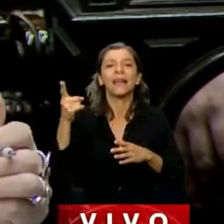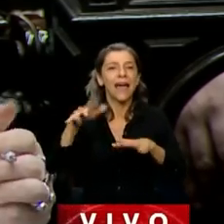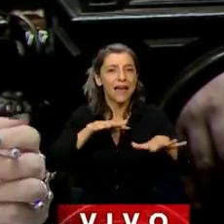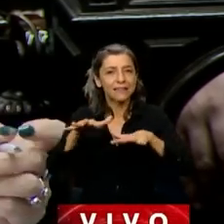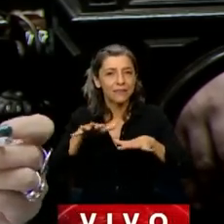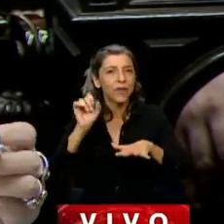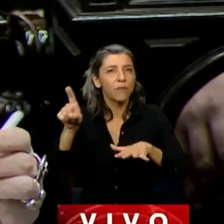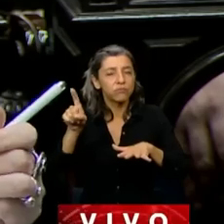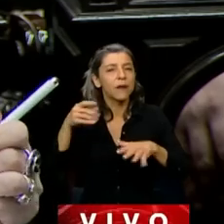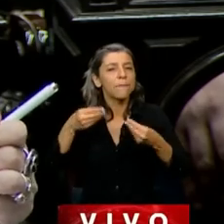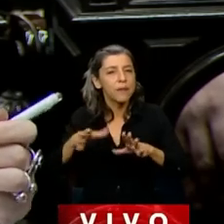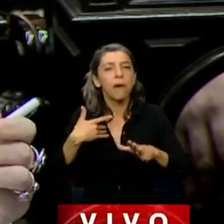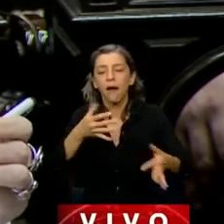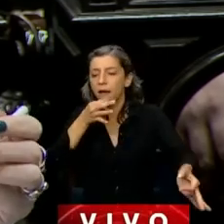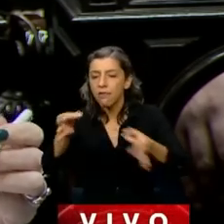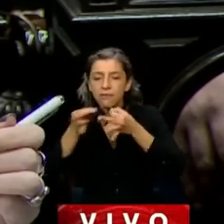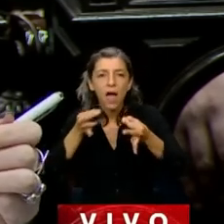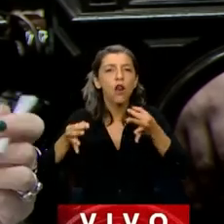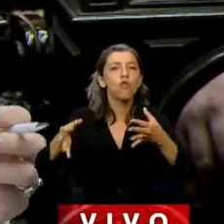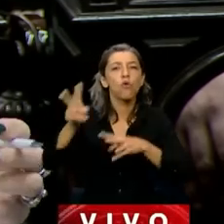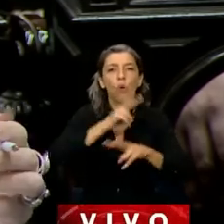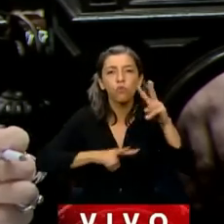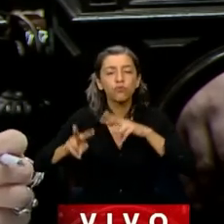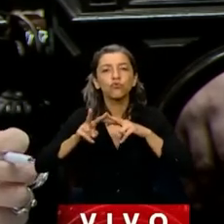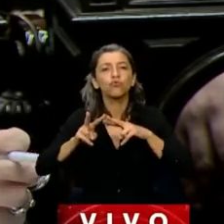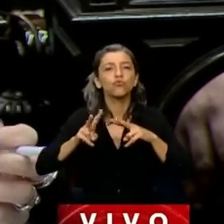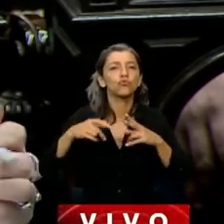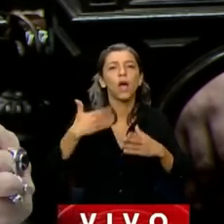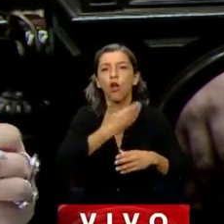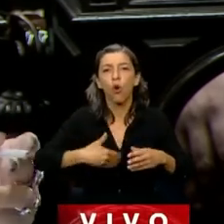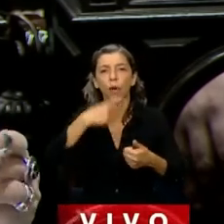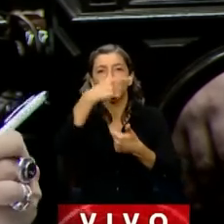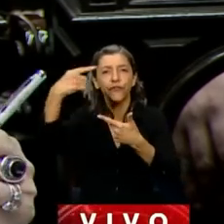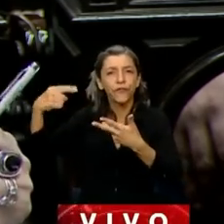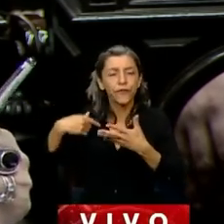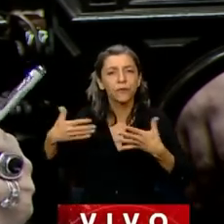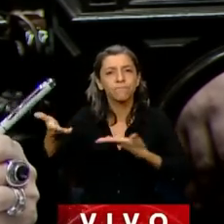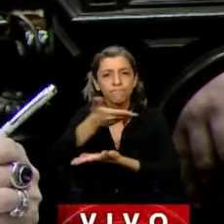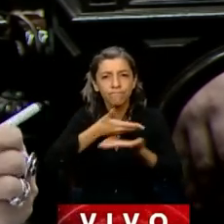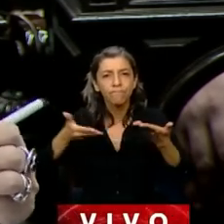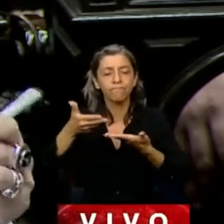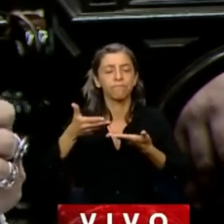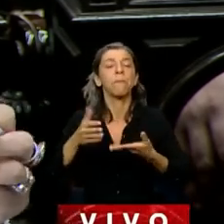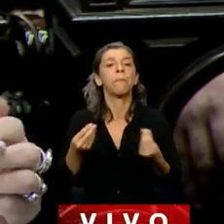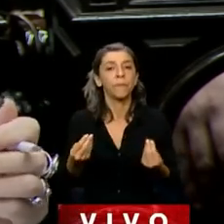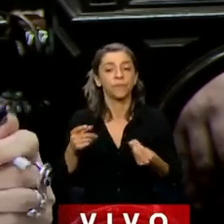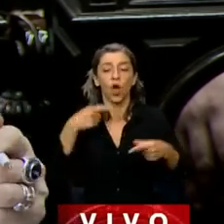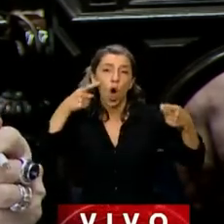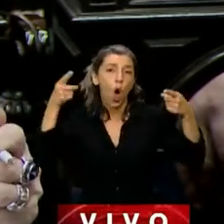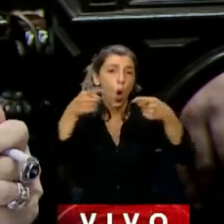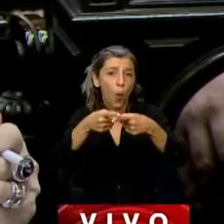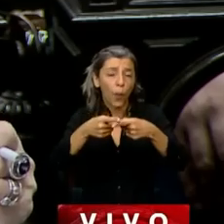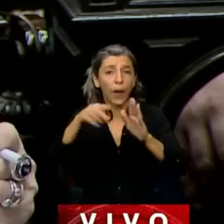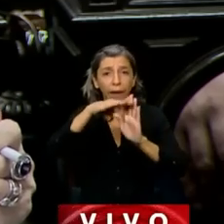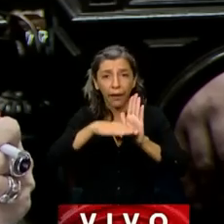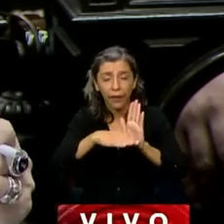el diálogo e intergubernamental en línea con el Plan de Acción Birregional. Entre las metas de